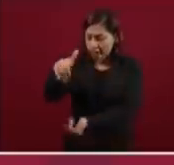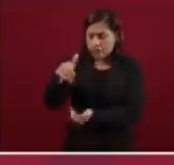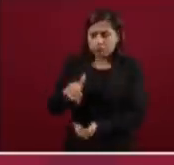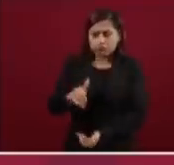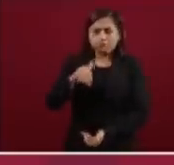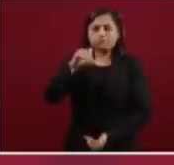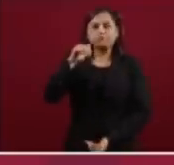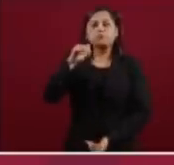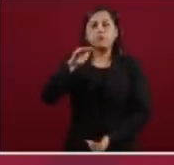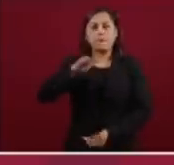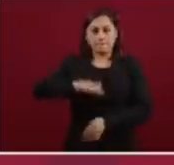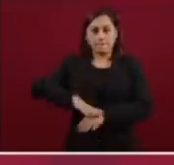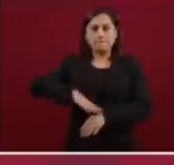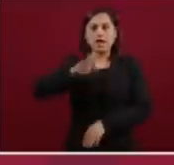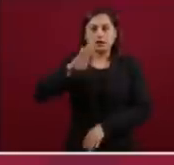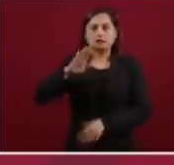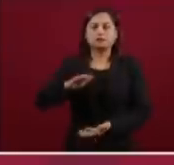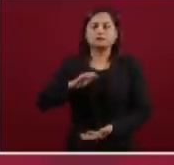tenemos